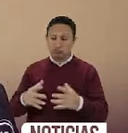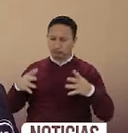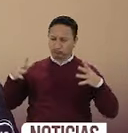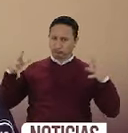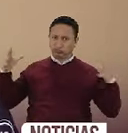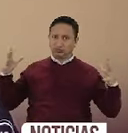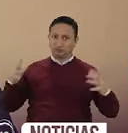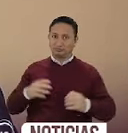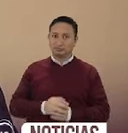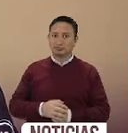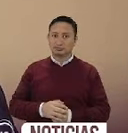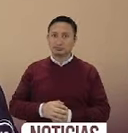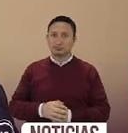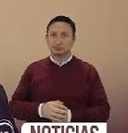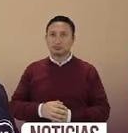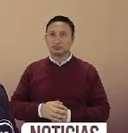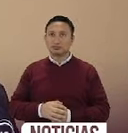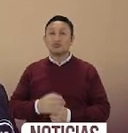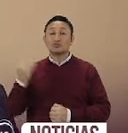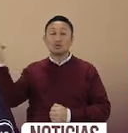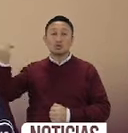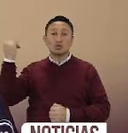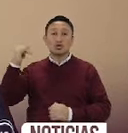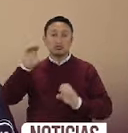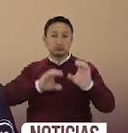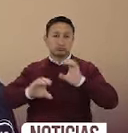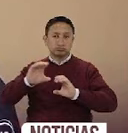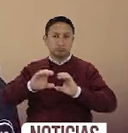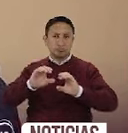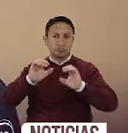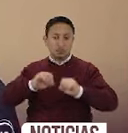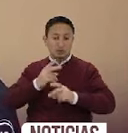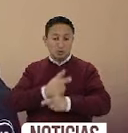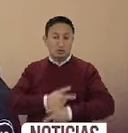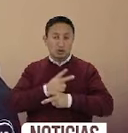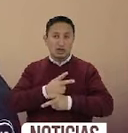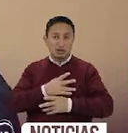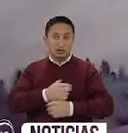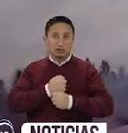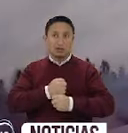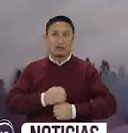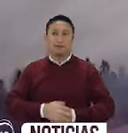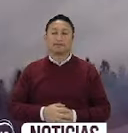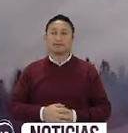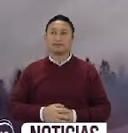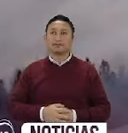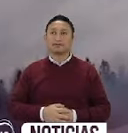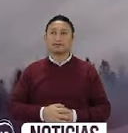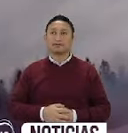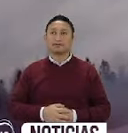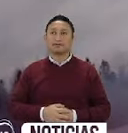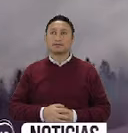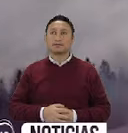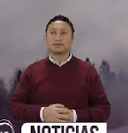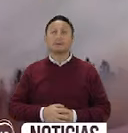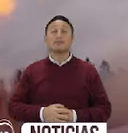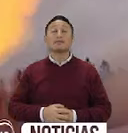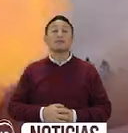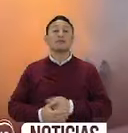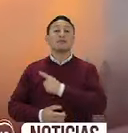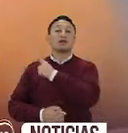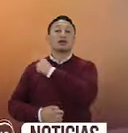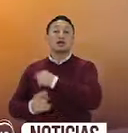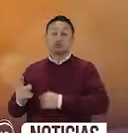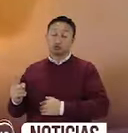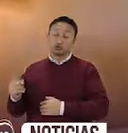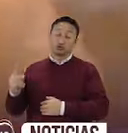y una sólida retaguardia industrial y científica para proteger nuestra seguridad. El lanzamiento del misil Avershnik sobre Ucrania se